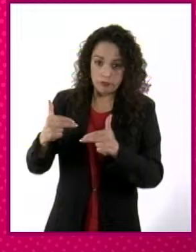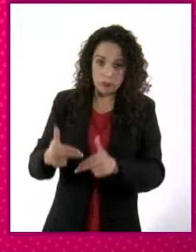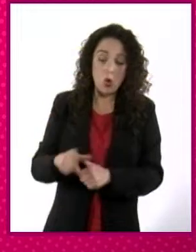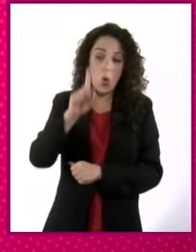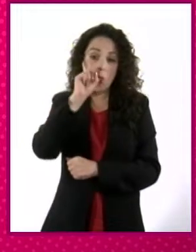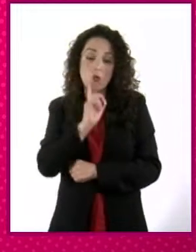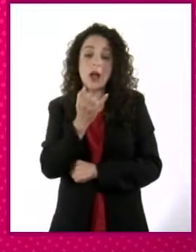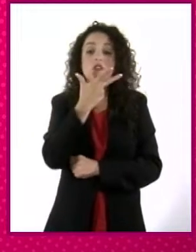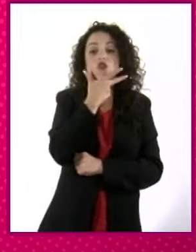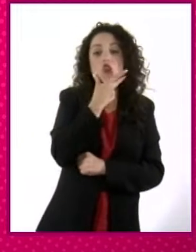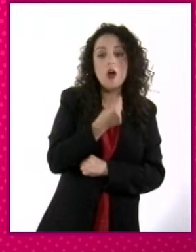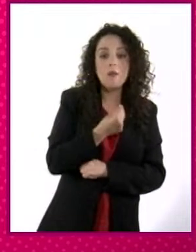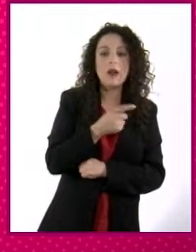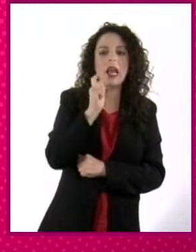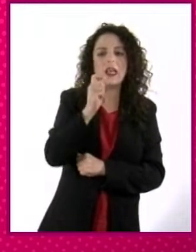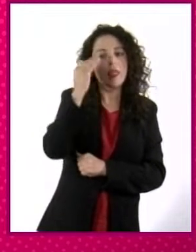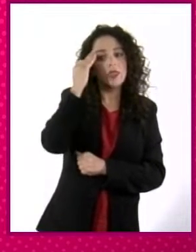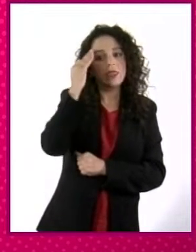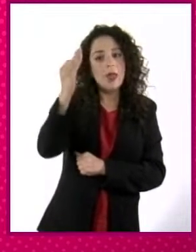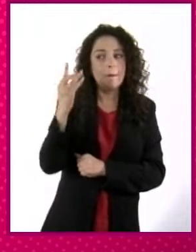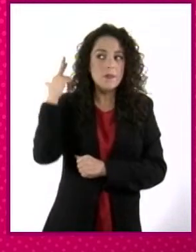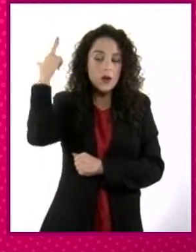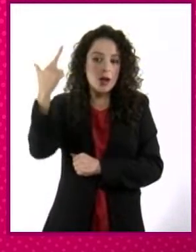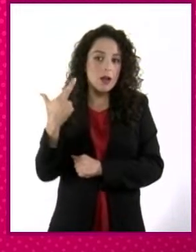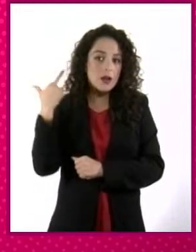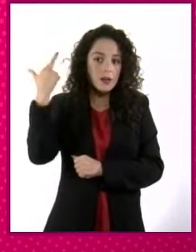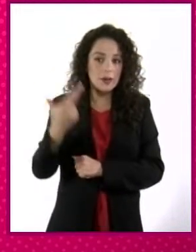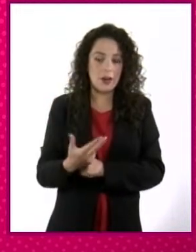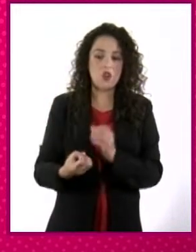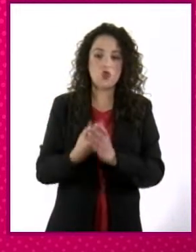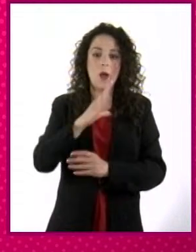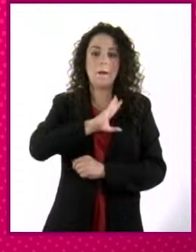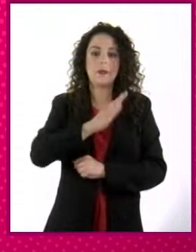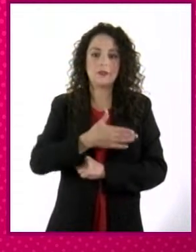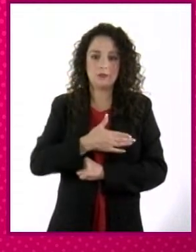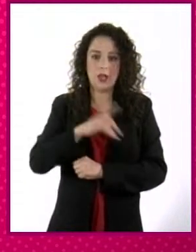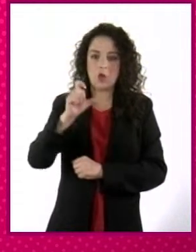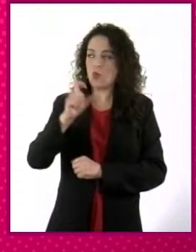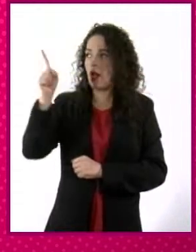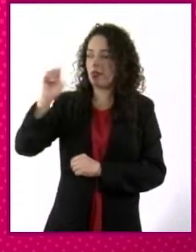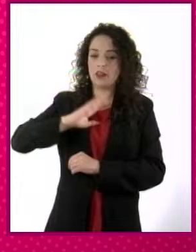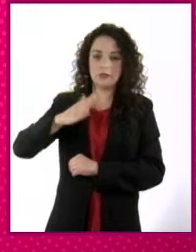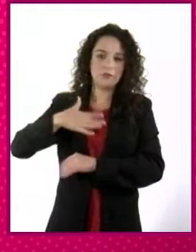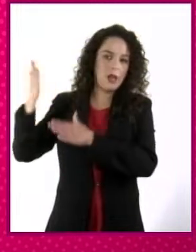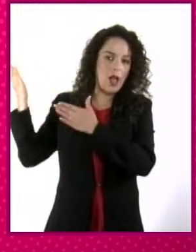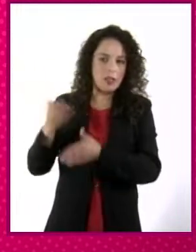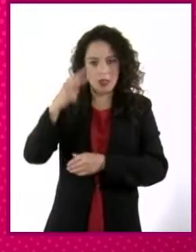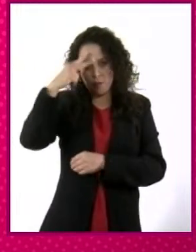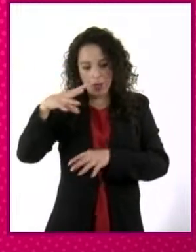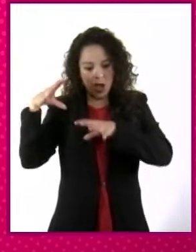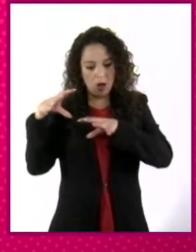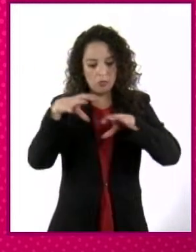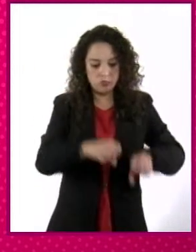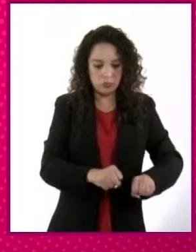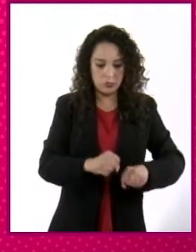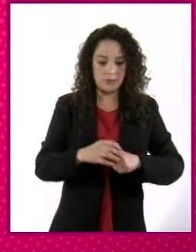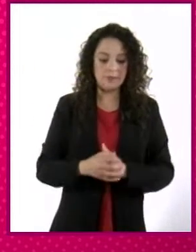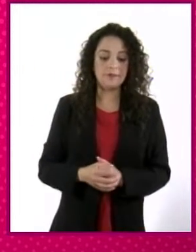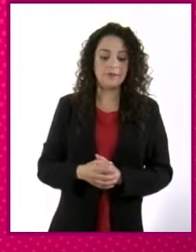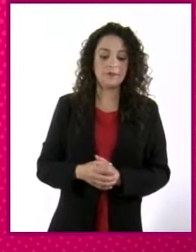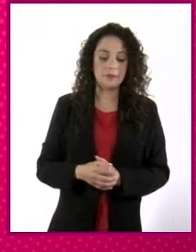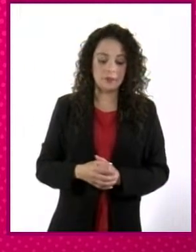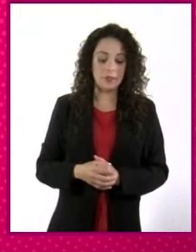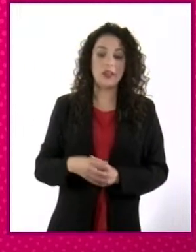mujeres, en la época virreinal, es decir, en la Nueva España. Las y los africanos arribaron de